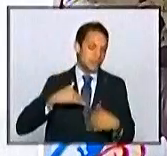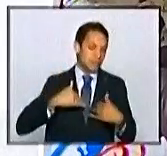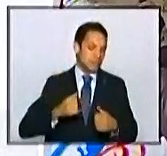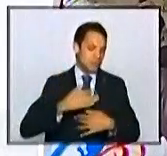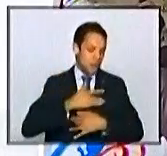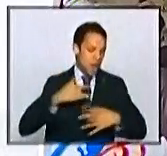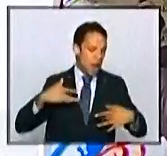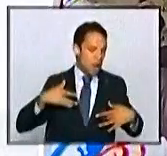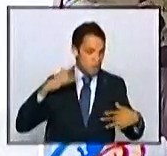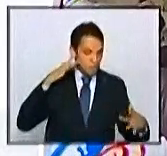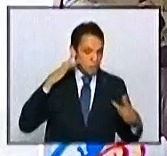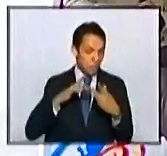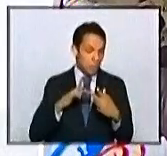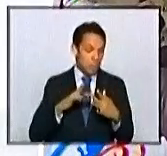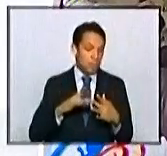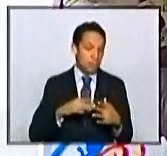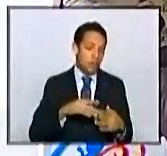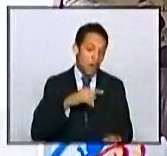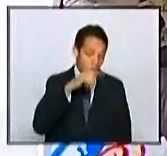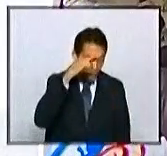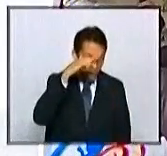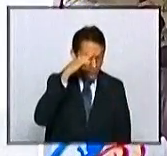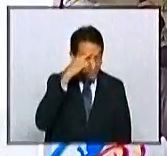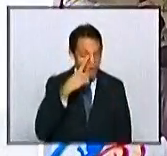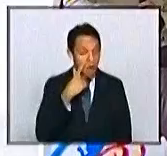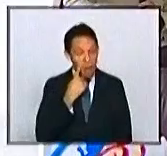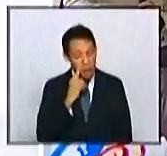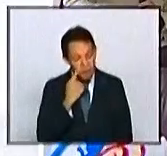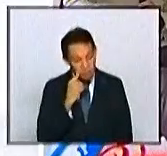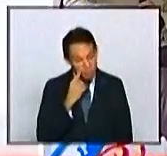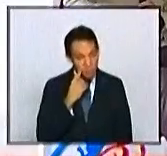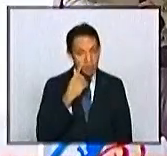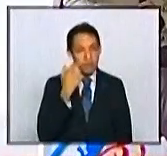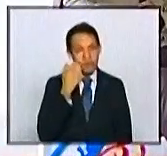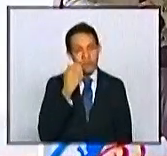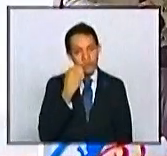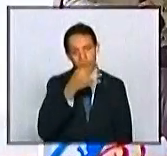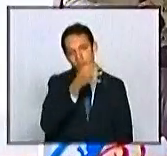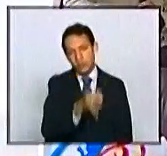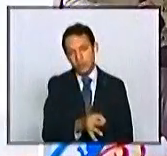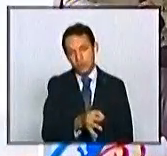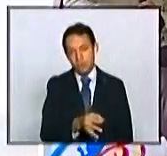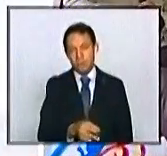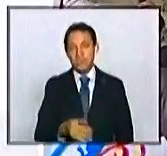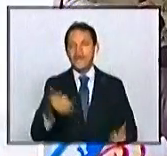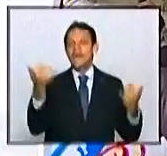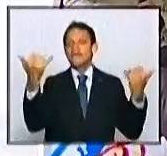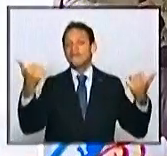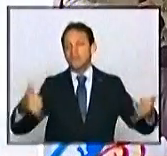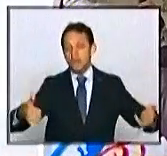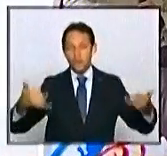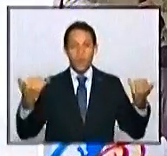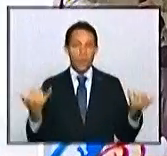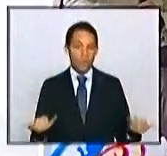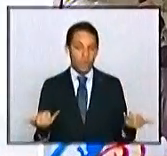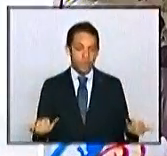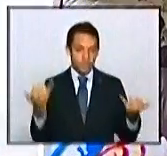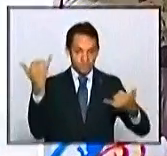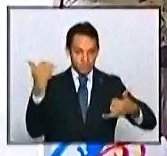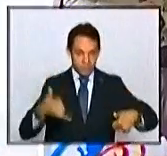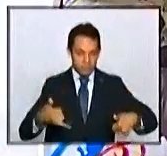aliviada. Y ahí el manejo del diagnóstico. Quiero ir cerrando este programa